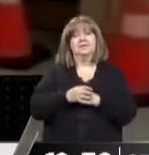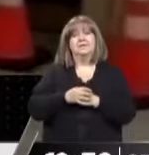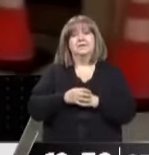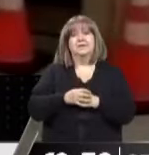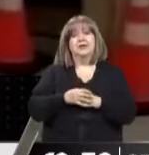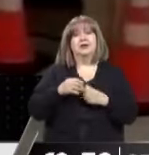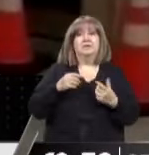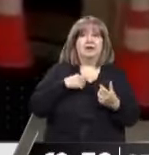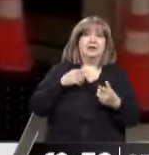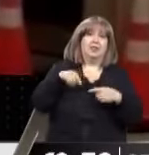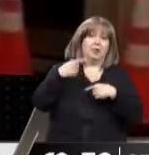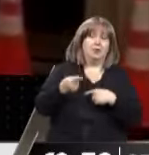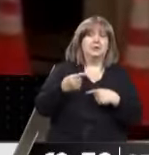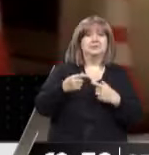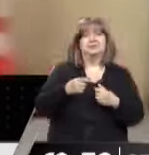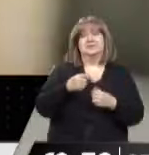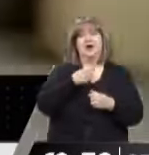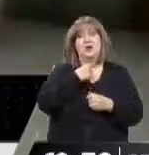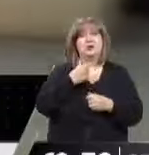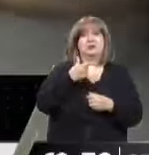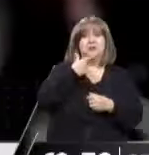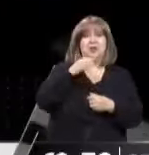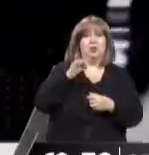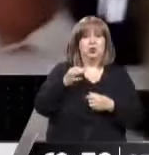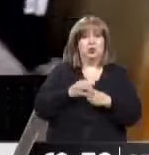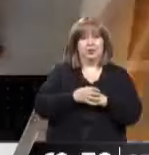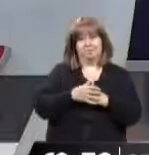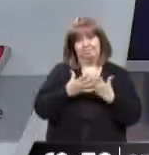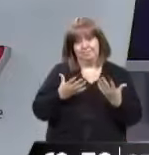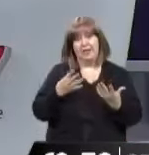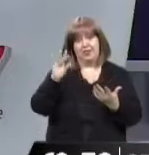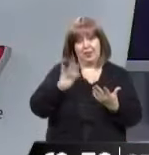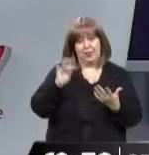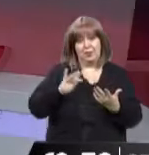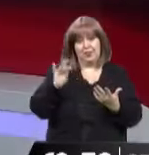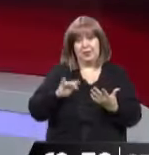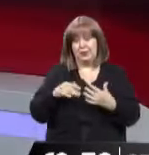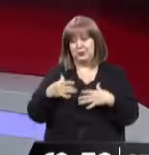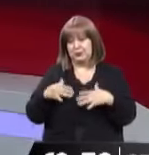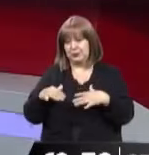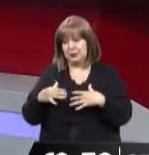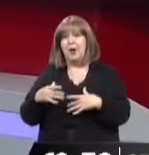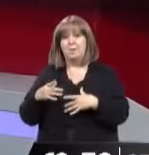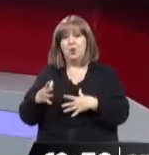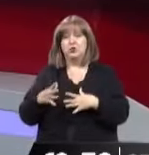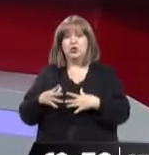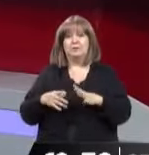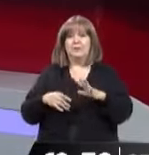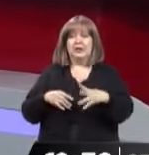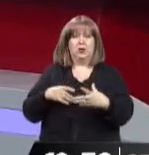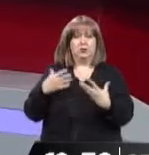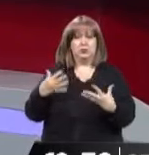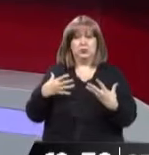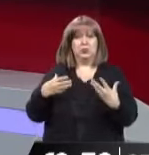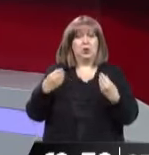la palabra Entonces desde casa de gobierno Muchas gracias Hasta luego Silvia bienes llamativo como se mezclan